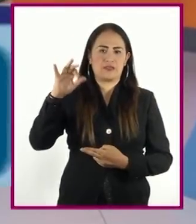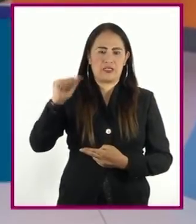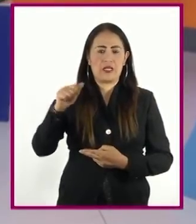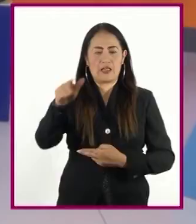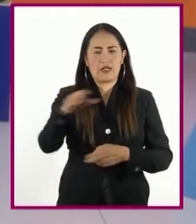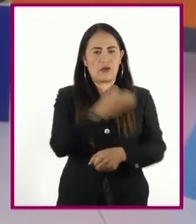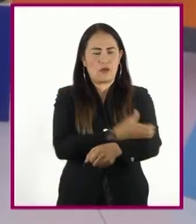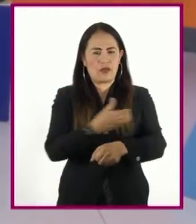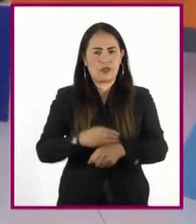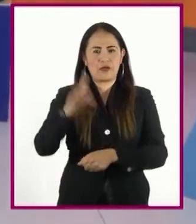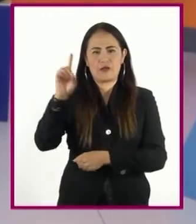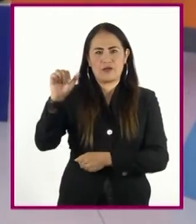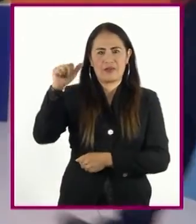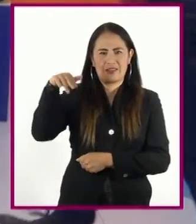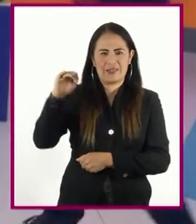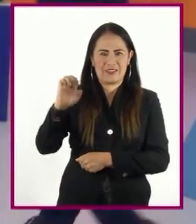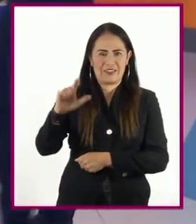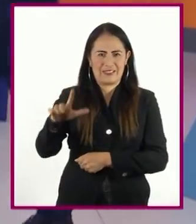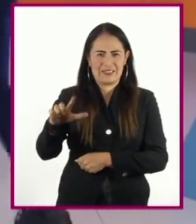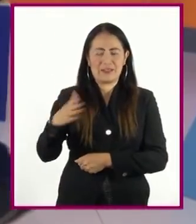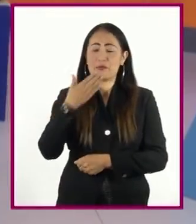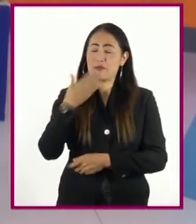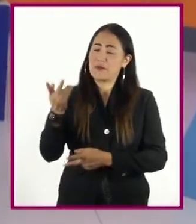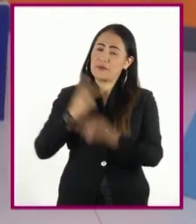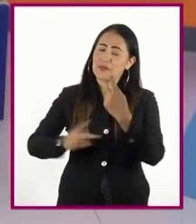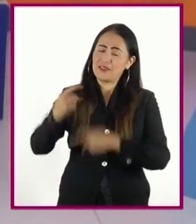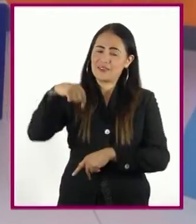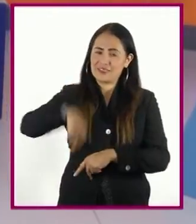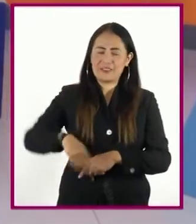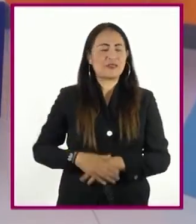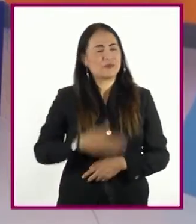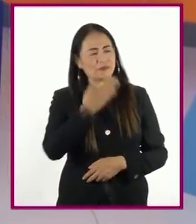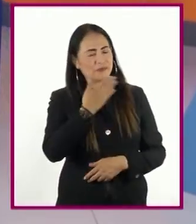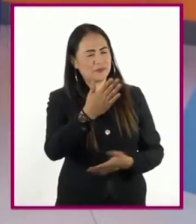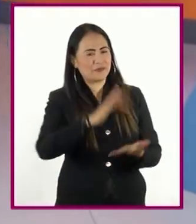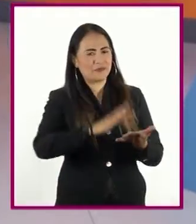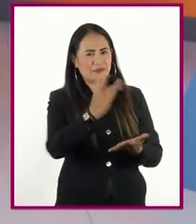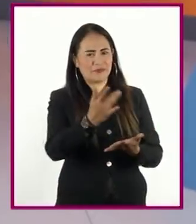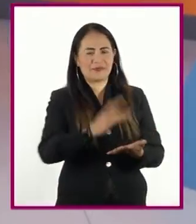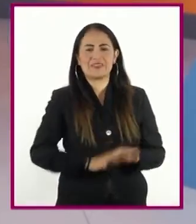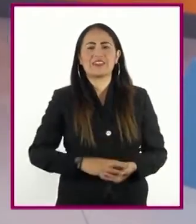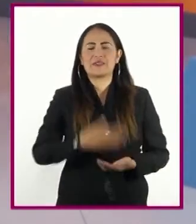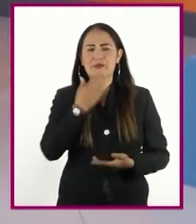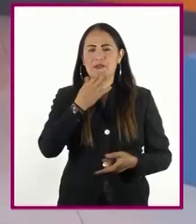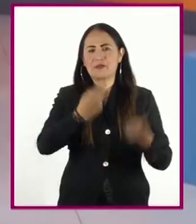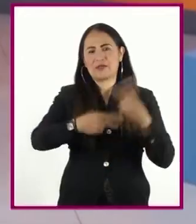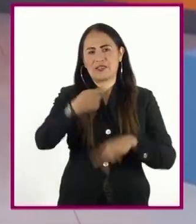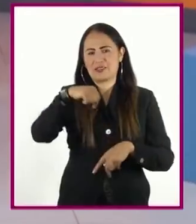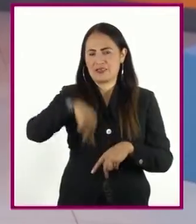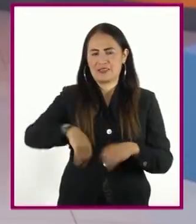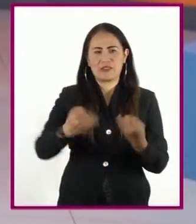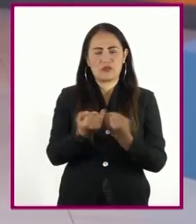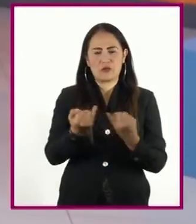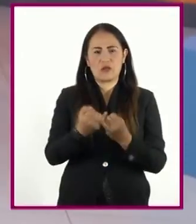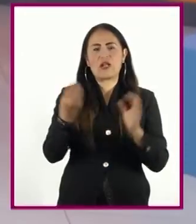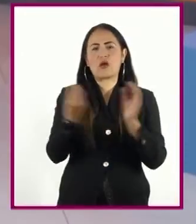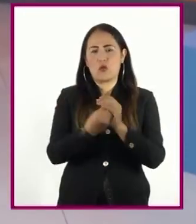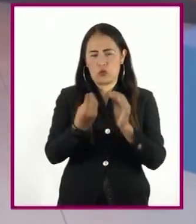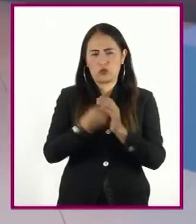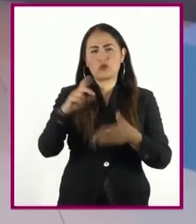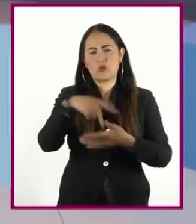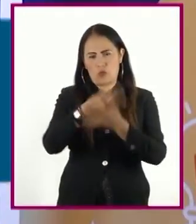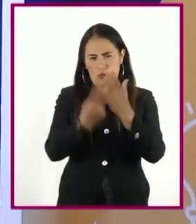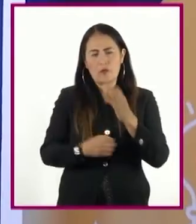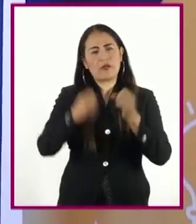Daniel Jaime. Bienvenido, Daniel. Muchas gracias, maestra, y bienvenida también. Me da gusto darle la bienvenida a esta sesión en la que